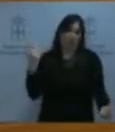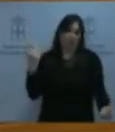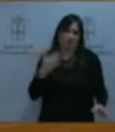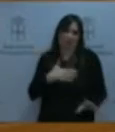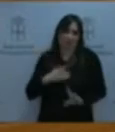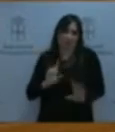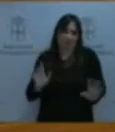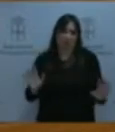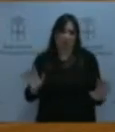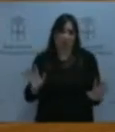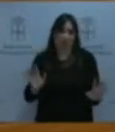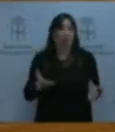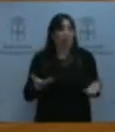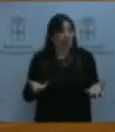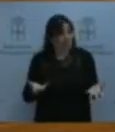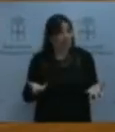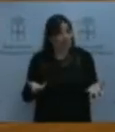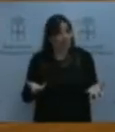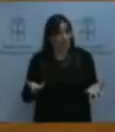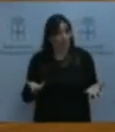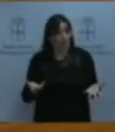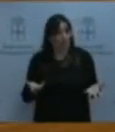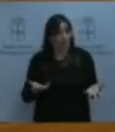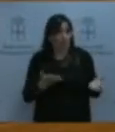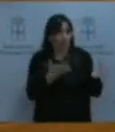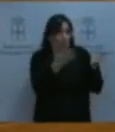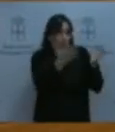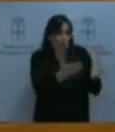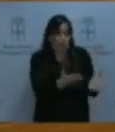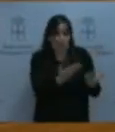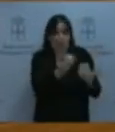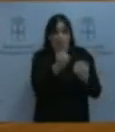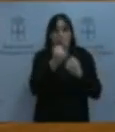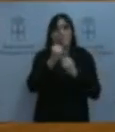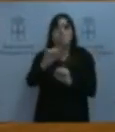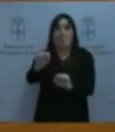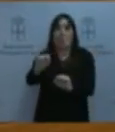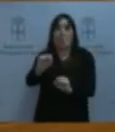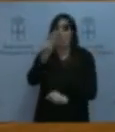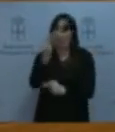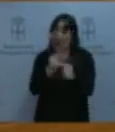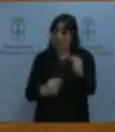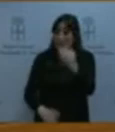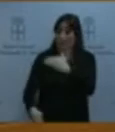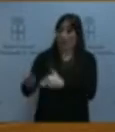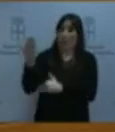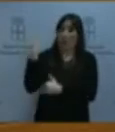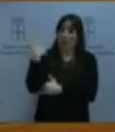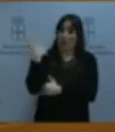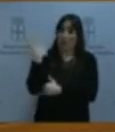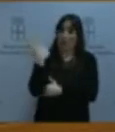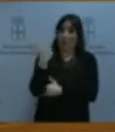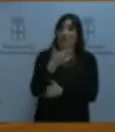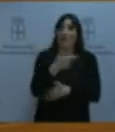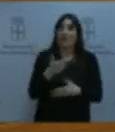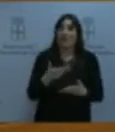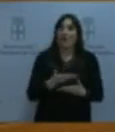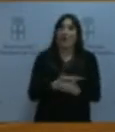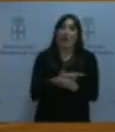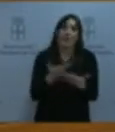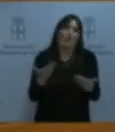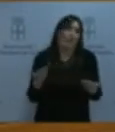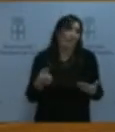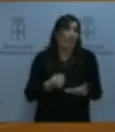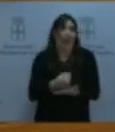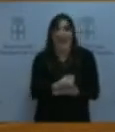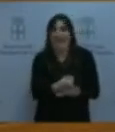cuando usted rechazó aquel presupuesto y ofreció aquel implacable listado de adjetivos